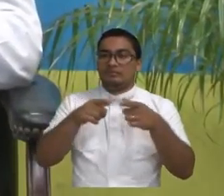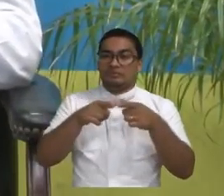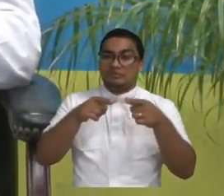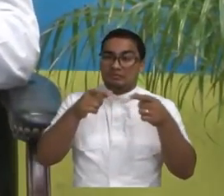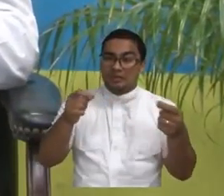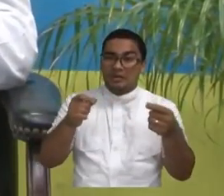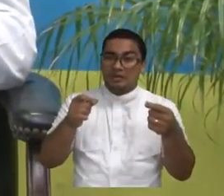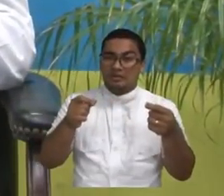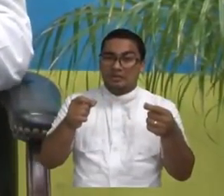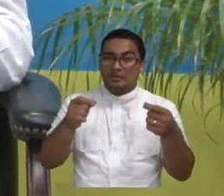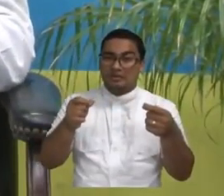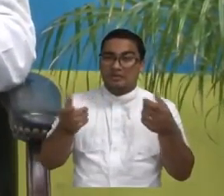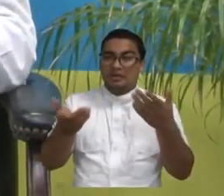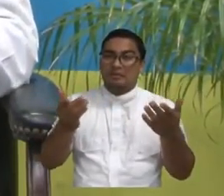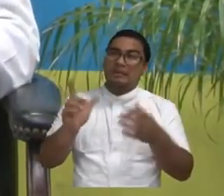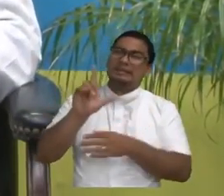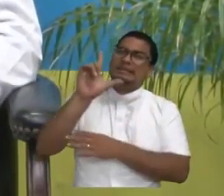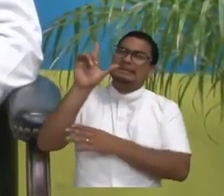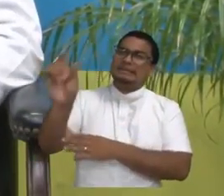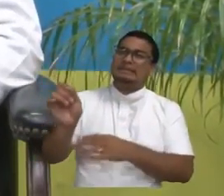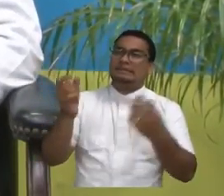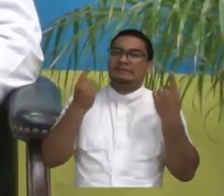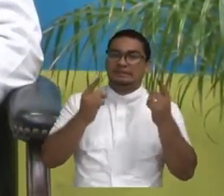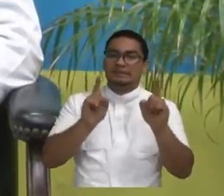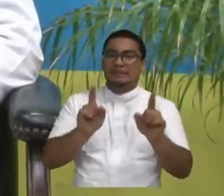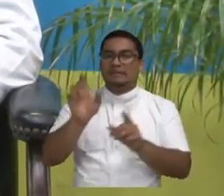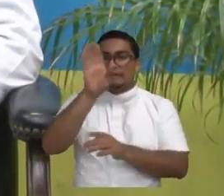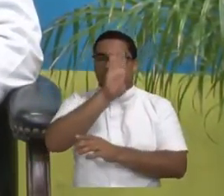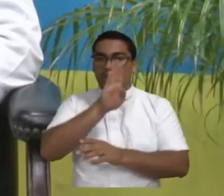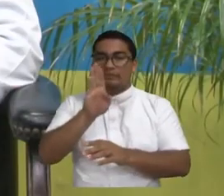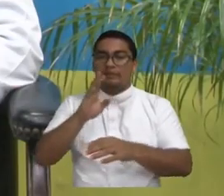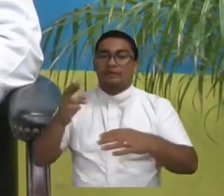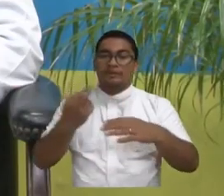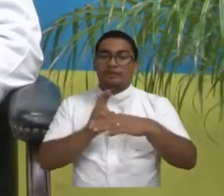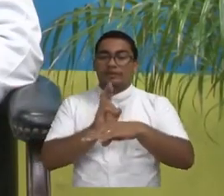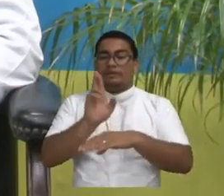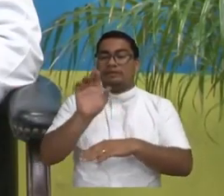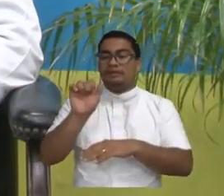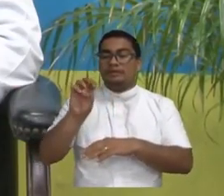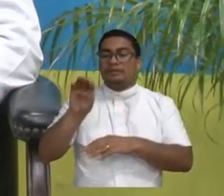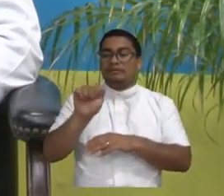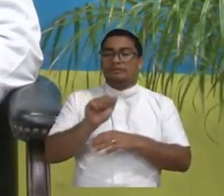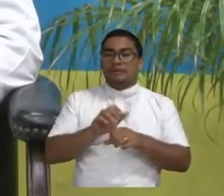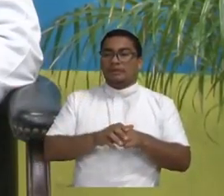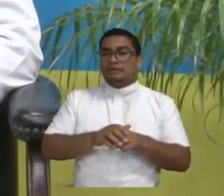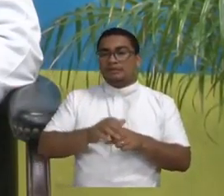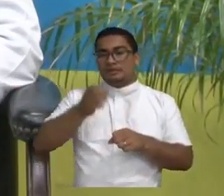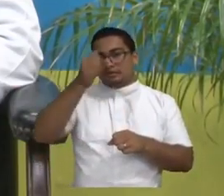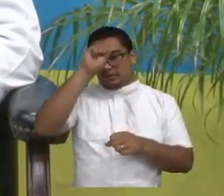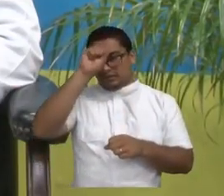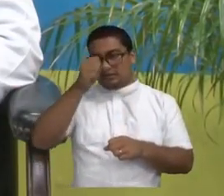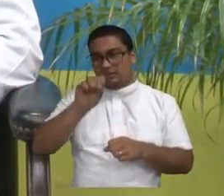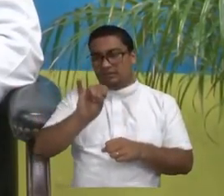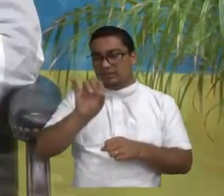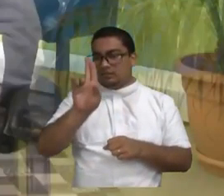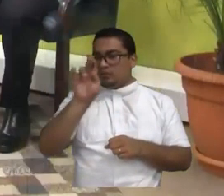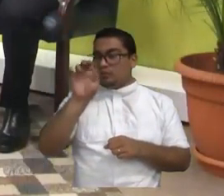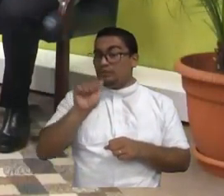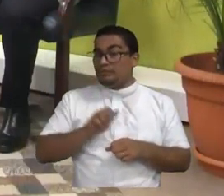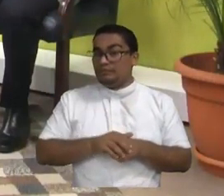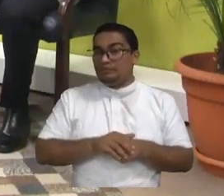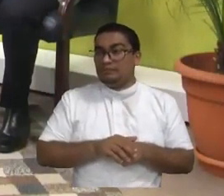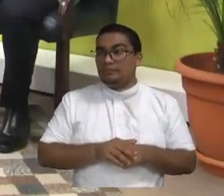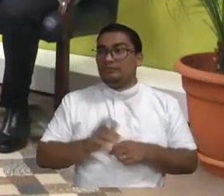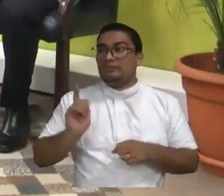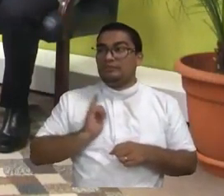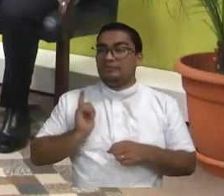zonas lejanas, Chinandega, Bluefield, El Rama, Ciuna. Entonces tenemos la ventaja